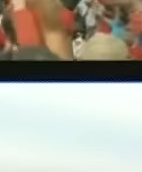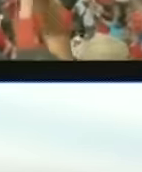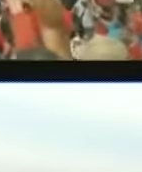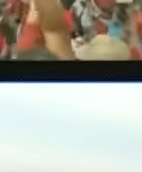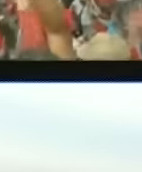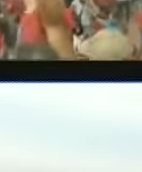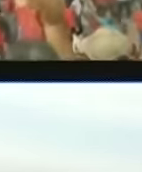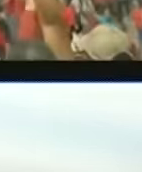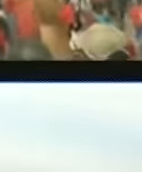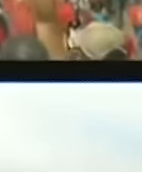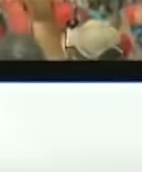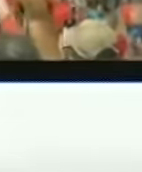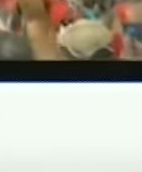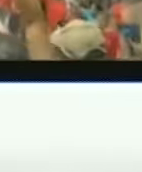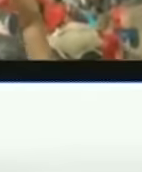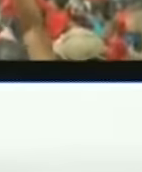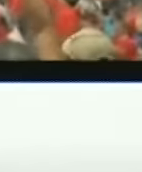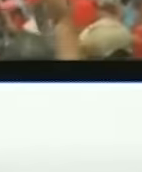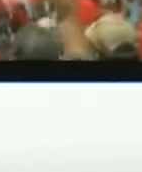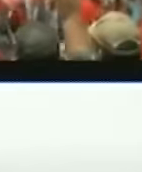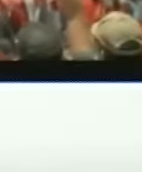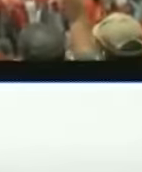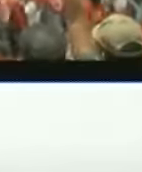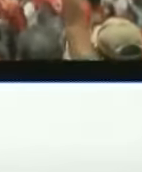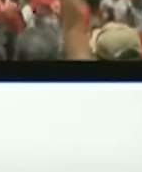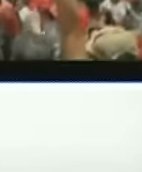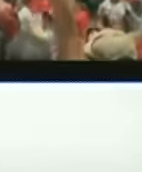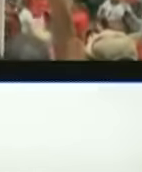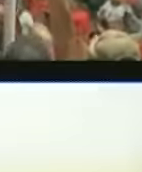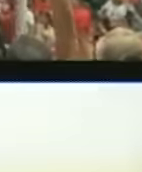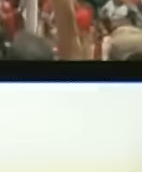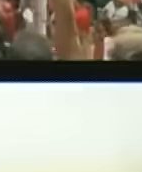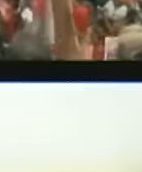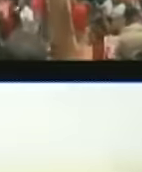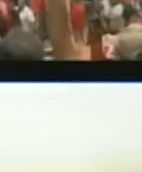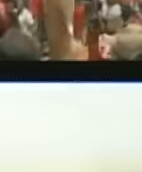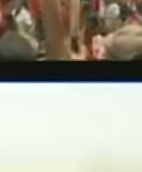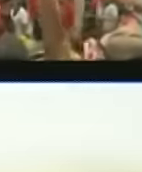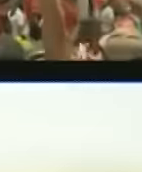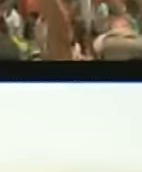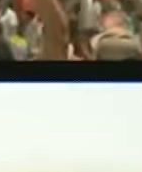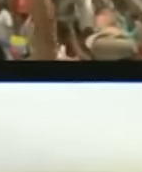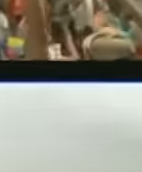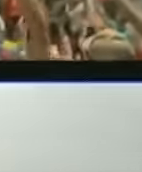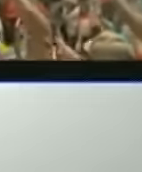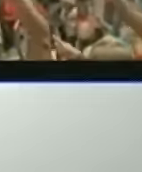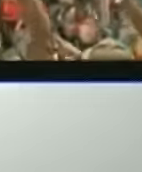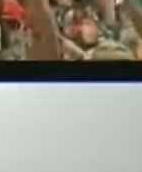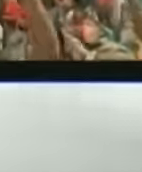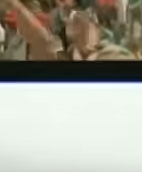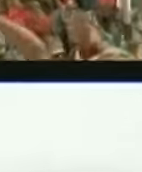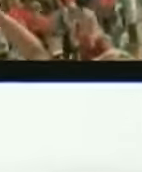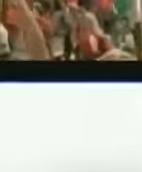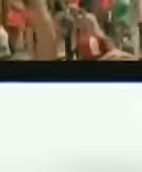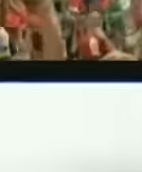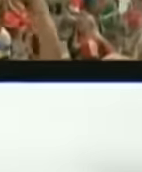Griego. Y cuando llego ahí, ya es de noche, digo, no va a haber gente, es viernes. Es